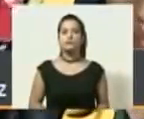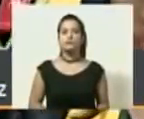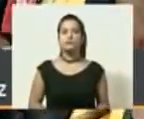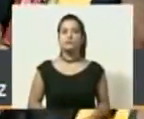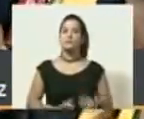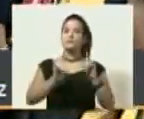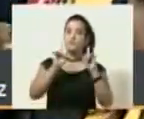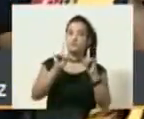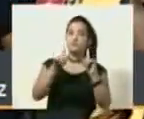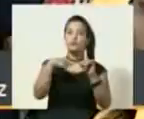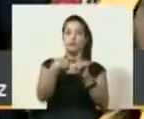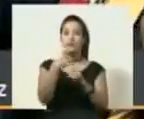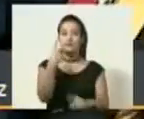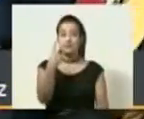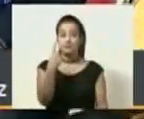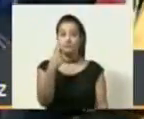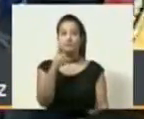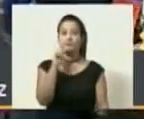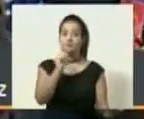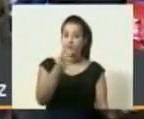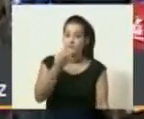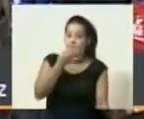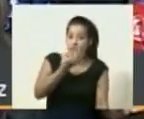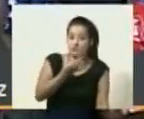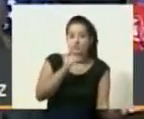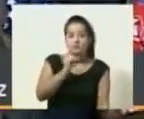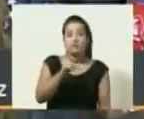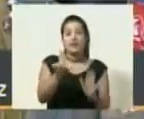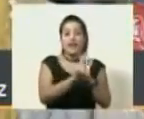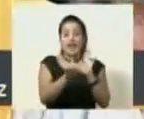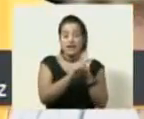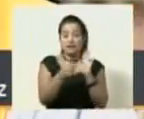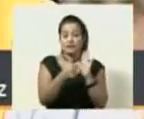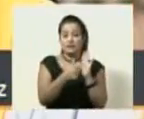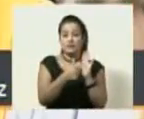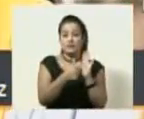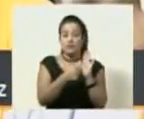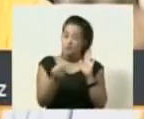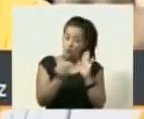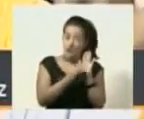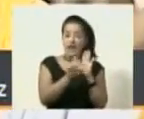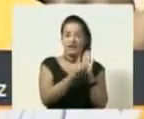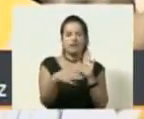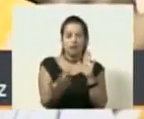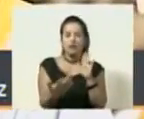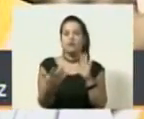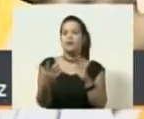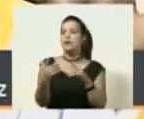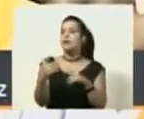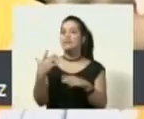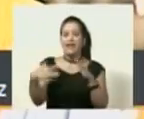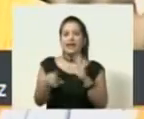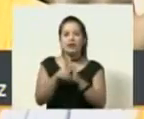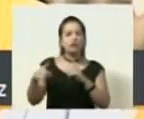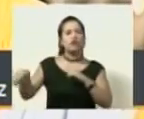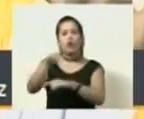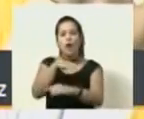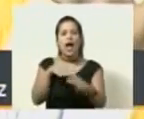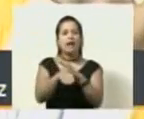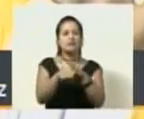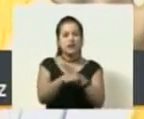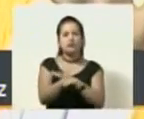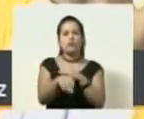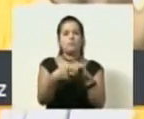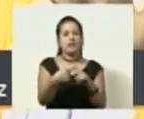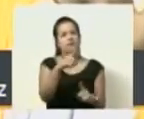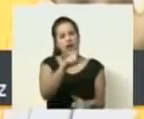Así como también garantizar que sea ley el derecho al acceso oportuno y asequible a